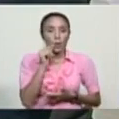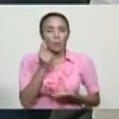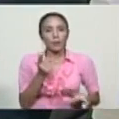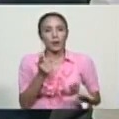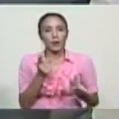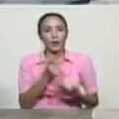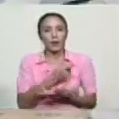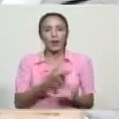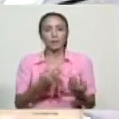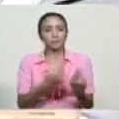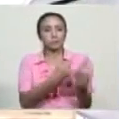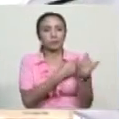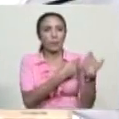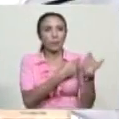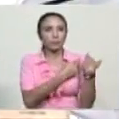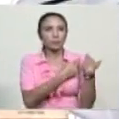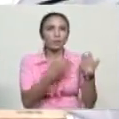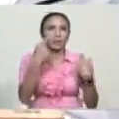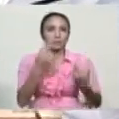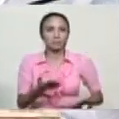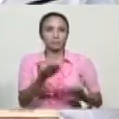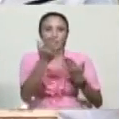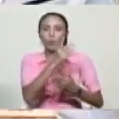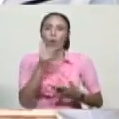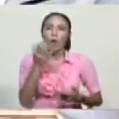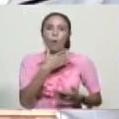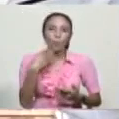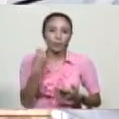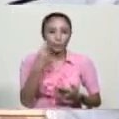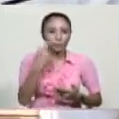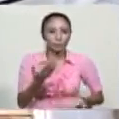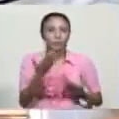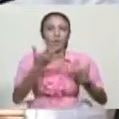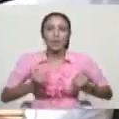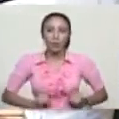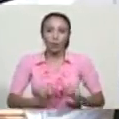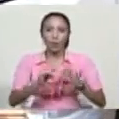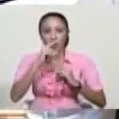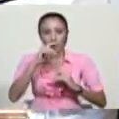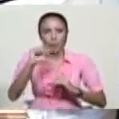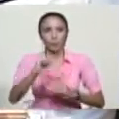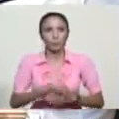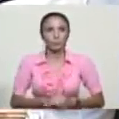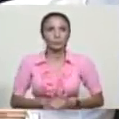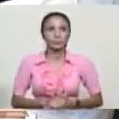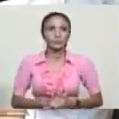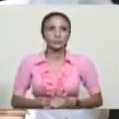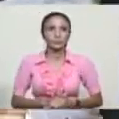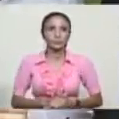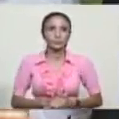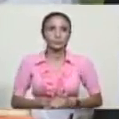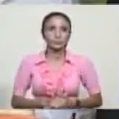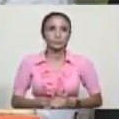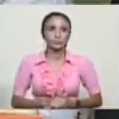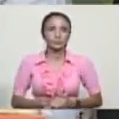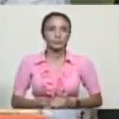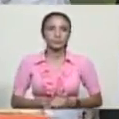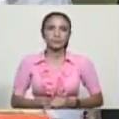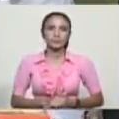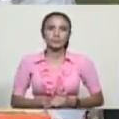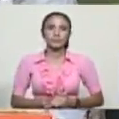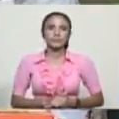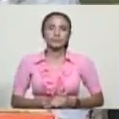Guerra, responsable de formación de la juventud del Partido Socialista Unido de Venezuela. Aquí está una representación de la